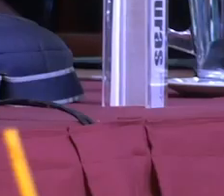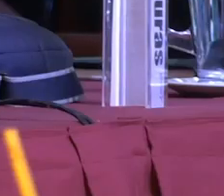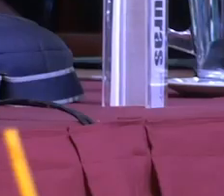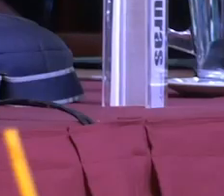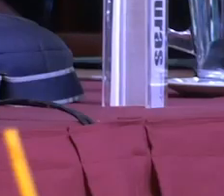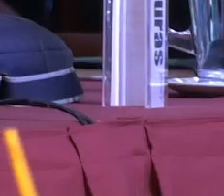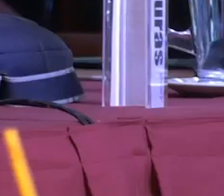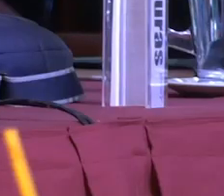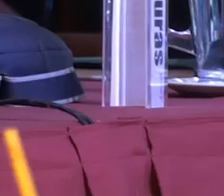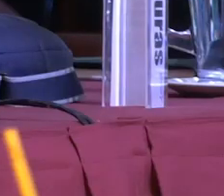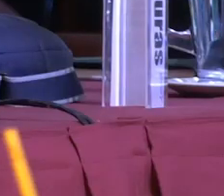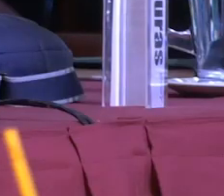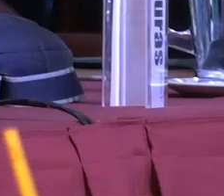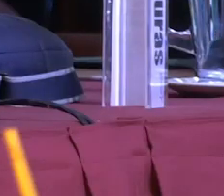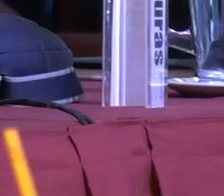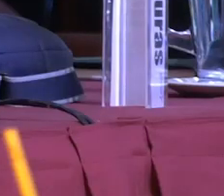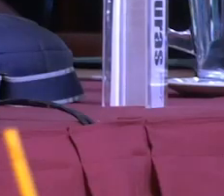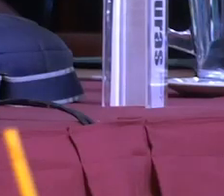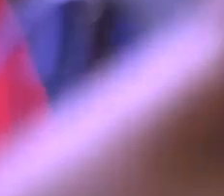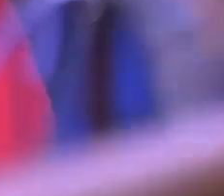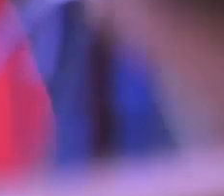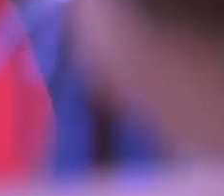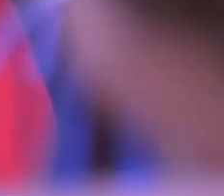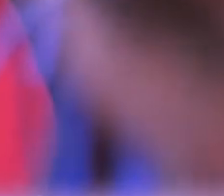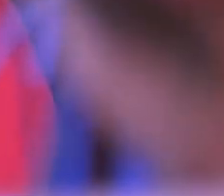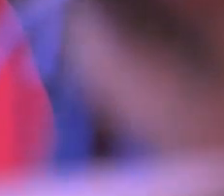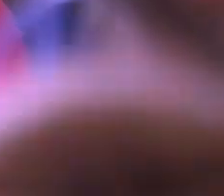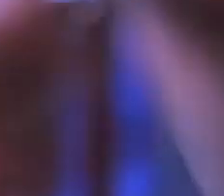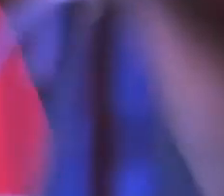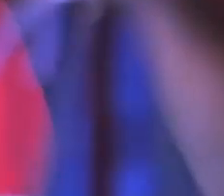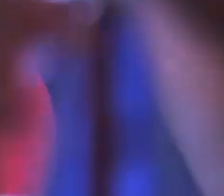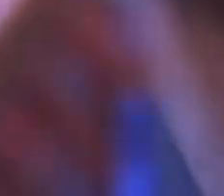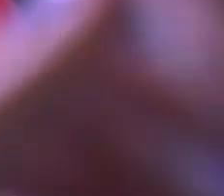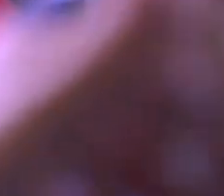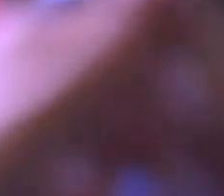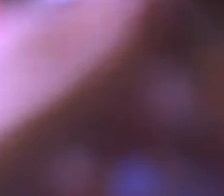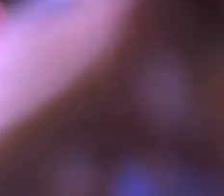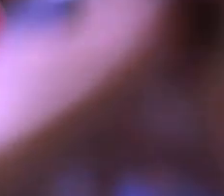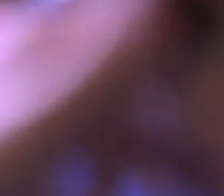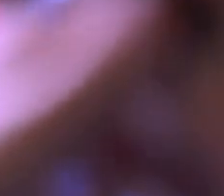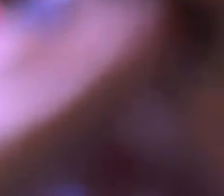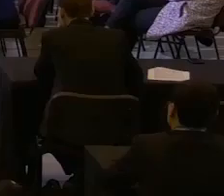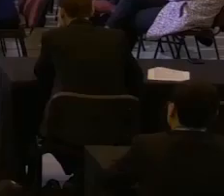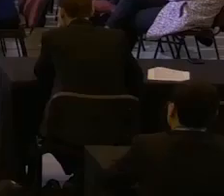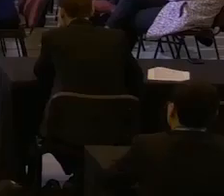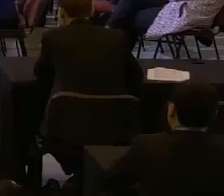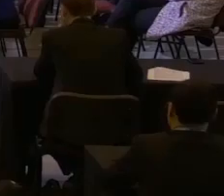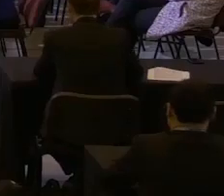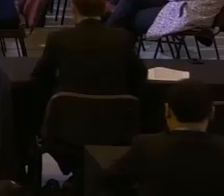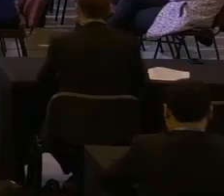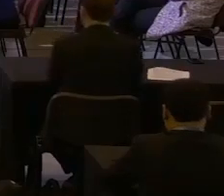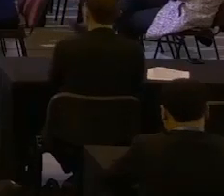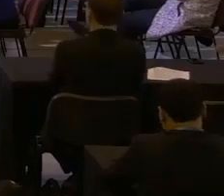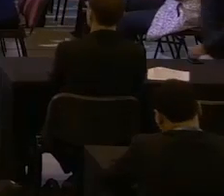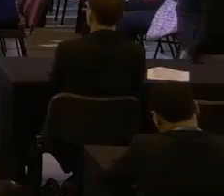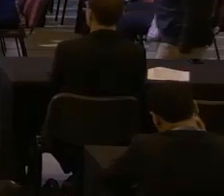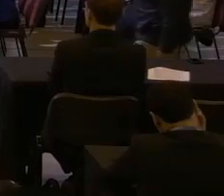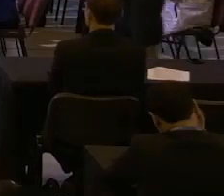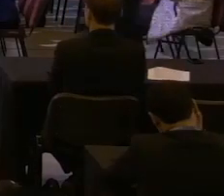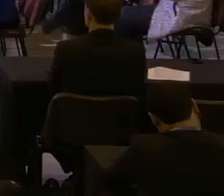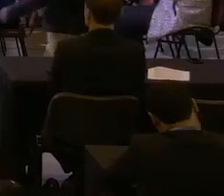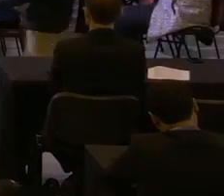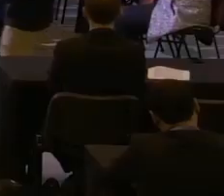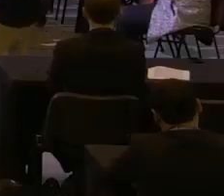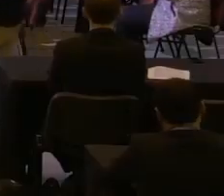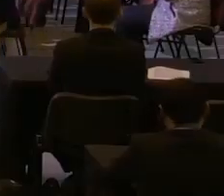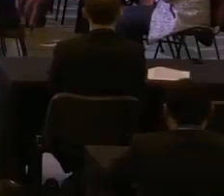Educación 2030 en América Latina y el Caribe, estableciendo un compromiso para la integración educativa. Obviamente ha sido una